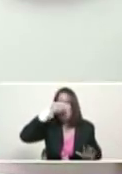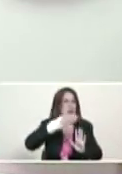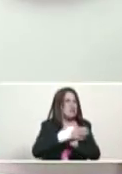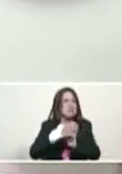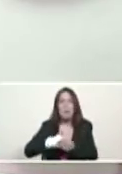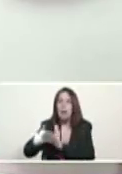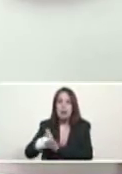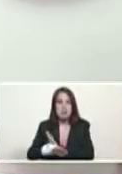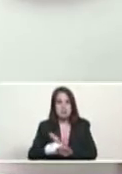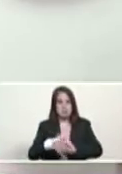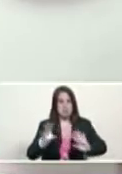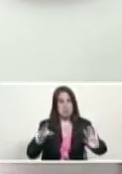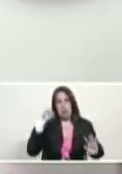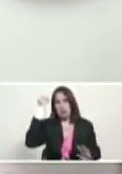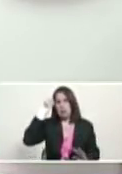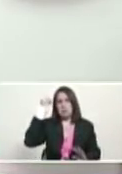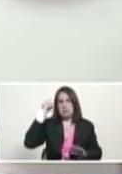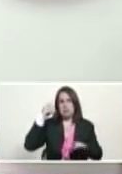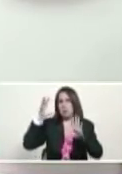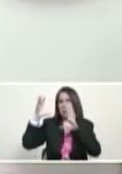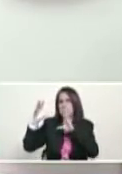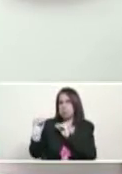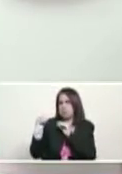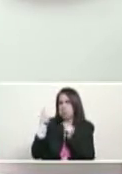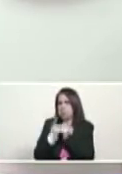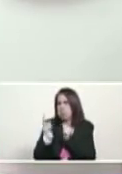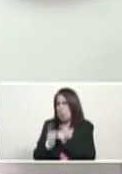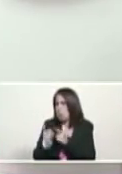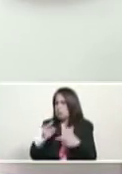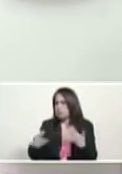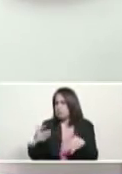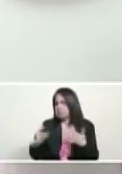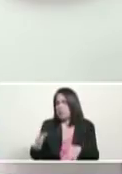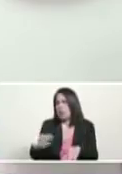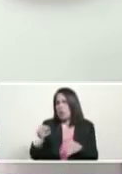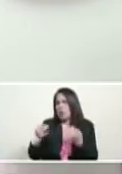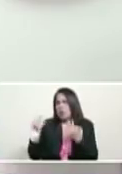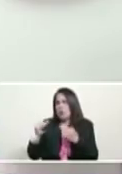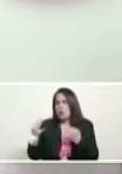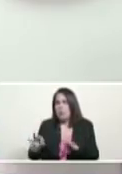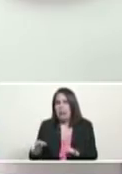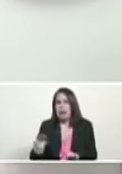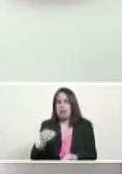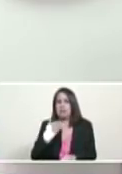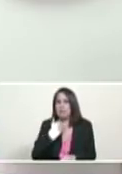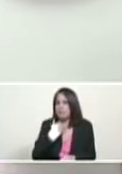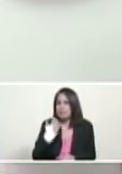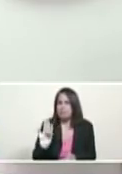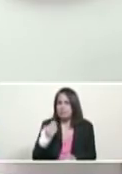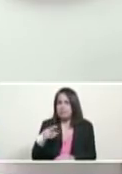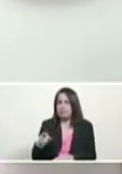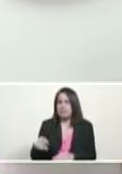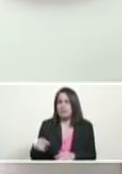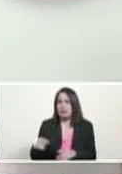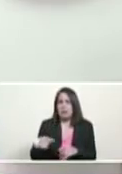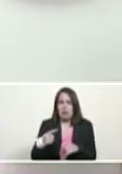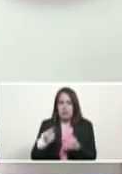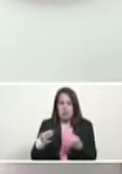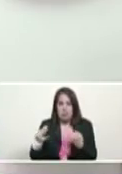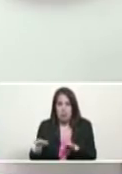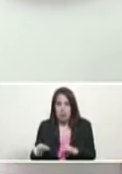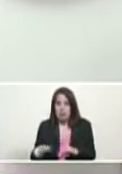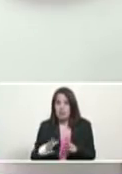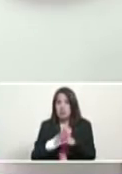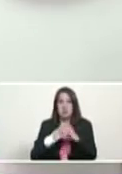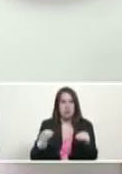todavía. Pensábamos que podría ser un apagón parcial por cualquier falla concreta, regional, local. Ya todos